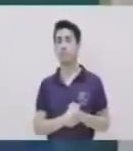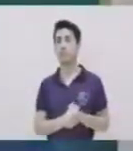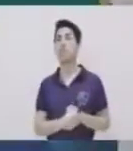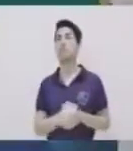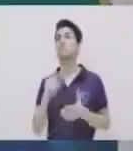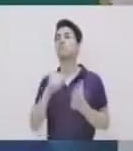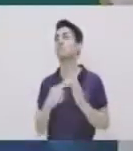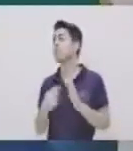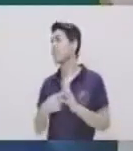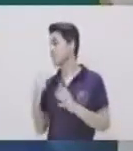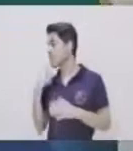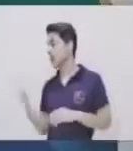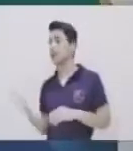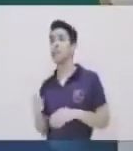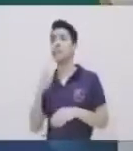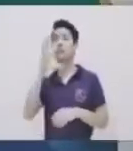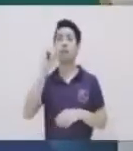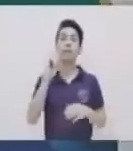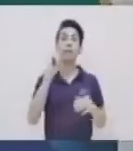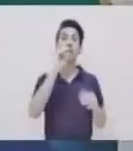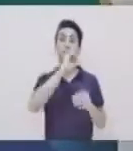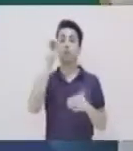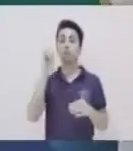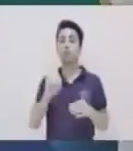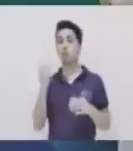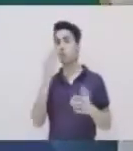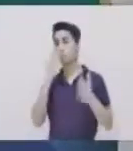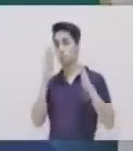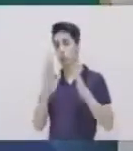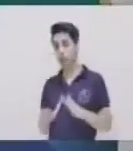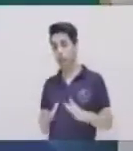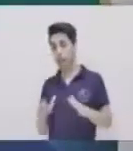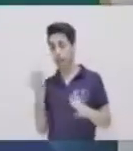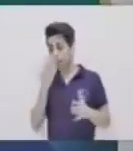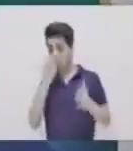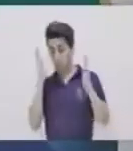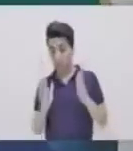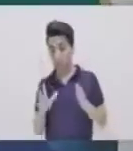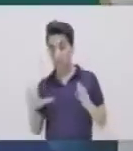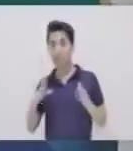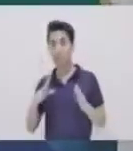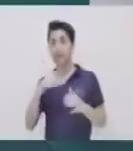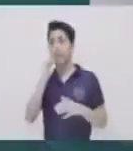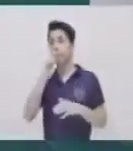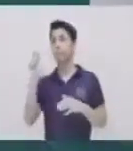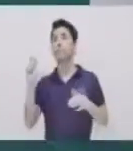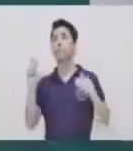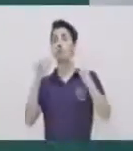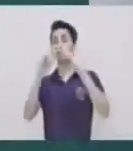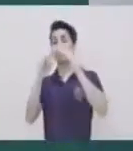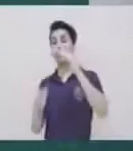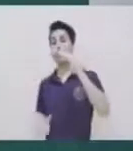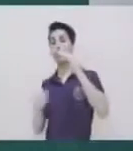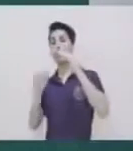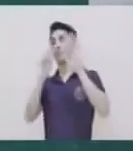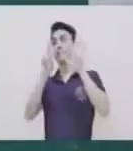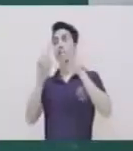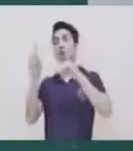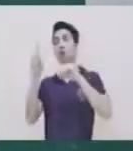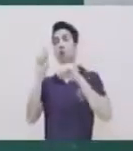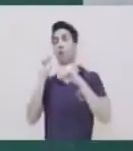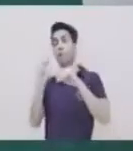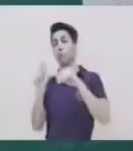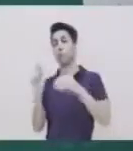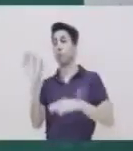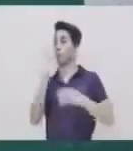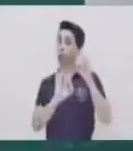Entonces veamos qué nos quiere decir esto, que el 50% de los estudiantes obtuvo una nota menor a 71 puntos,